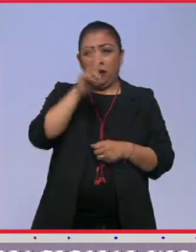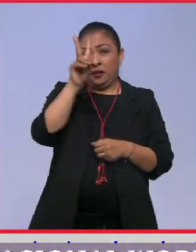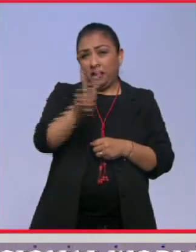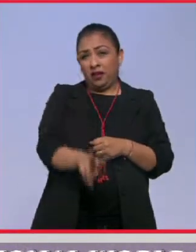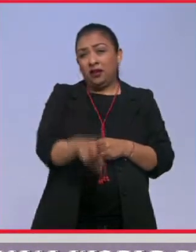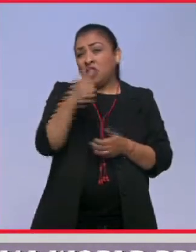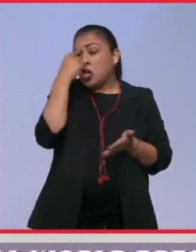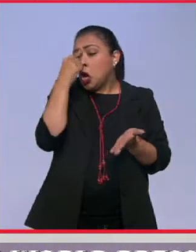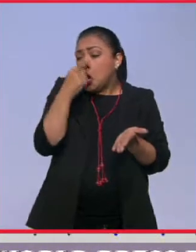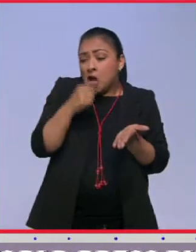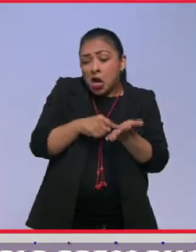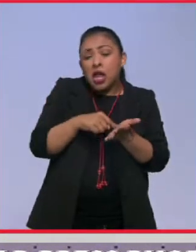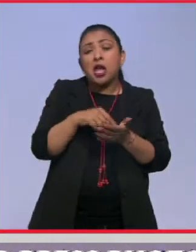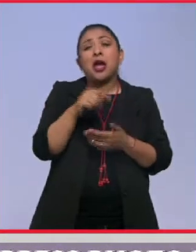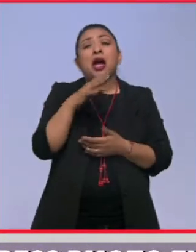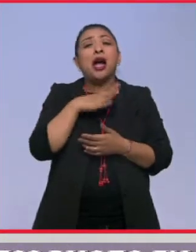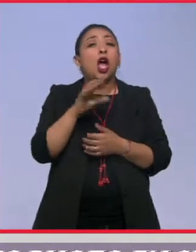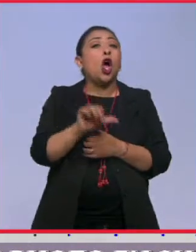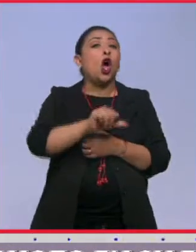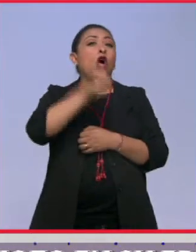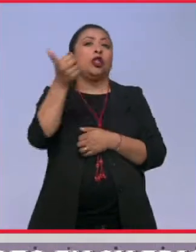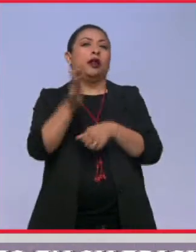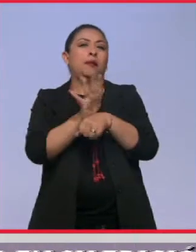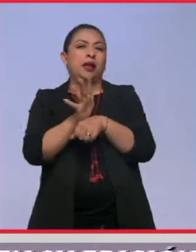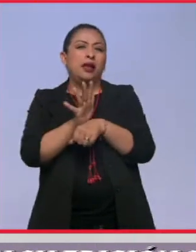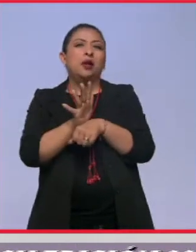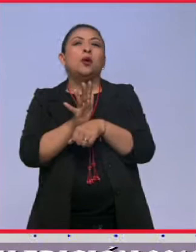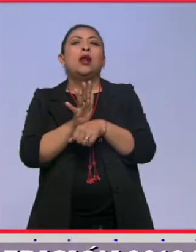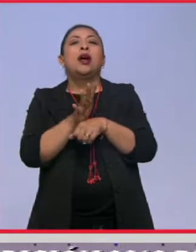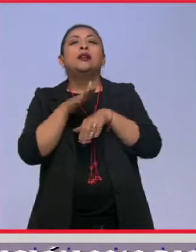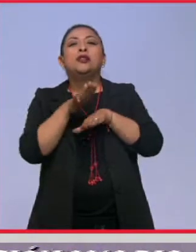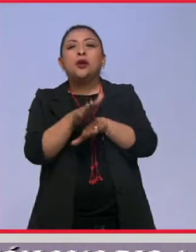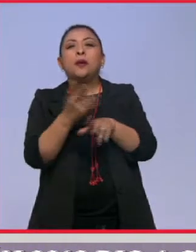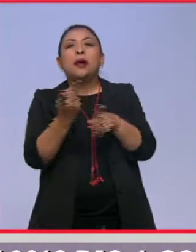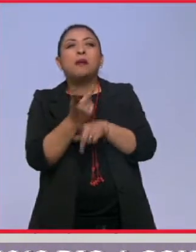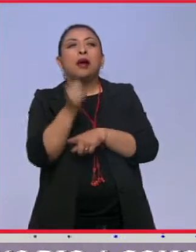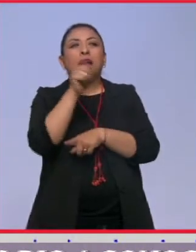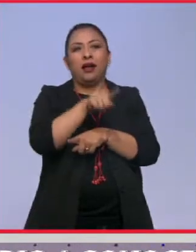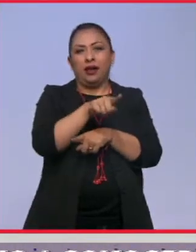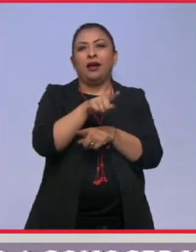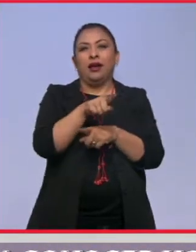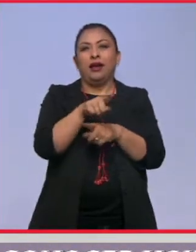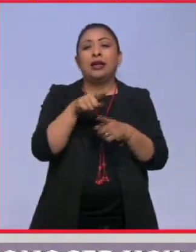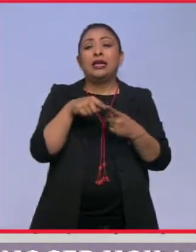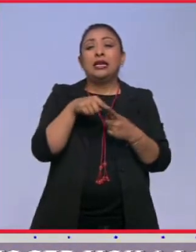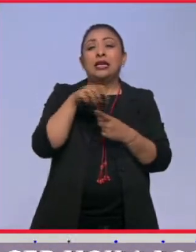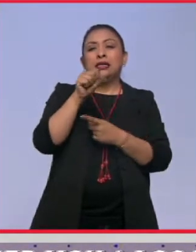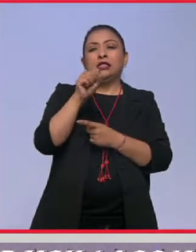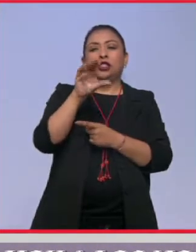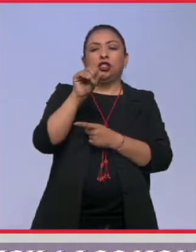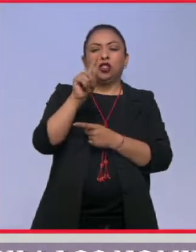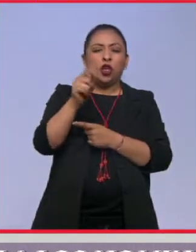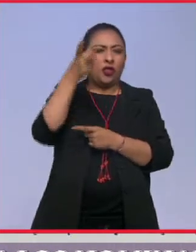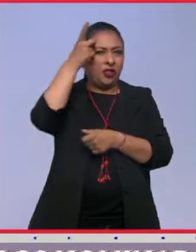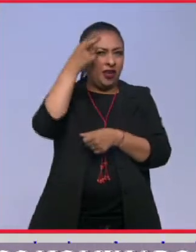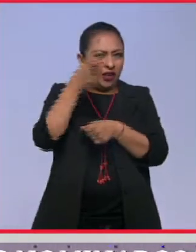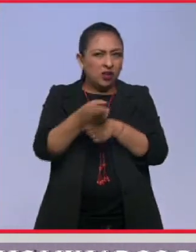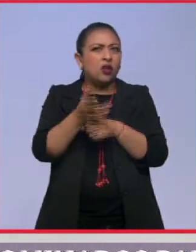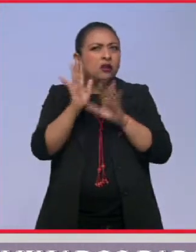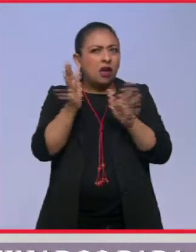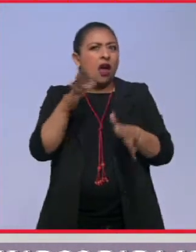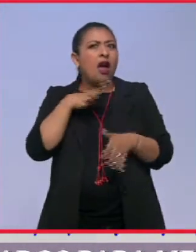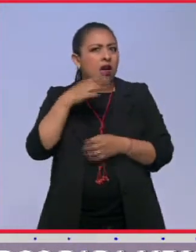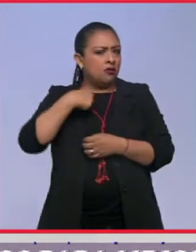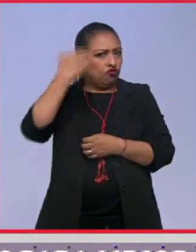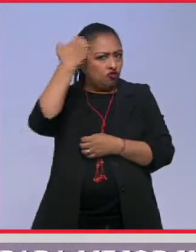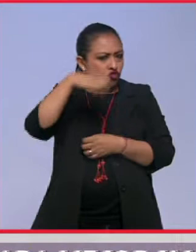yo creo que en algún momento va a haber otra película sobre todo lo que pasó detrás de esta cinta. Ridley Scott es un director que ya tiene